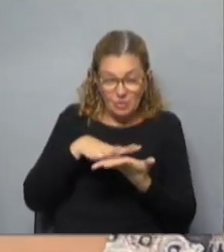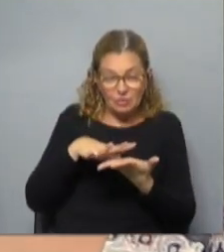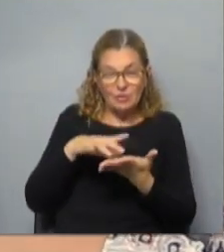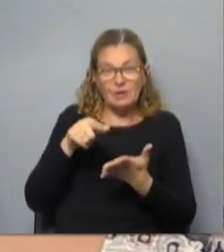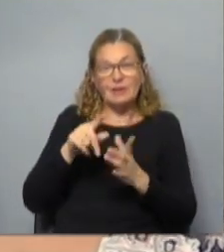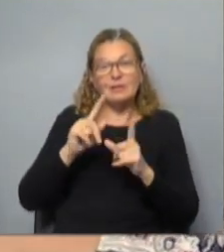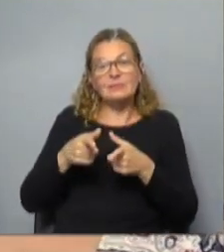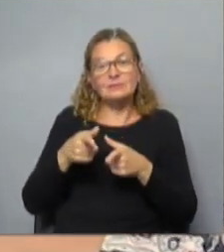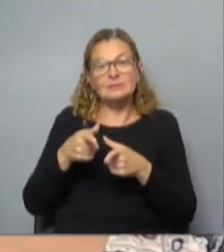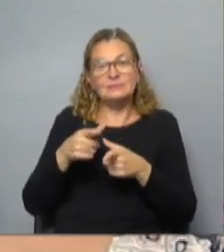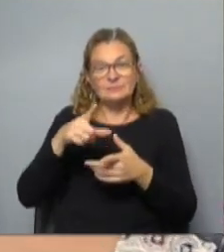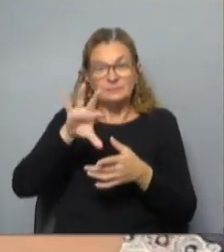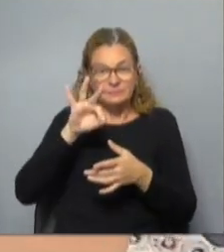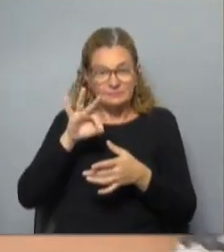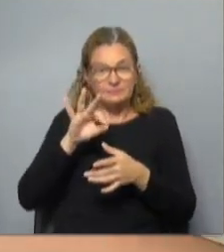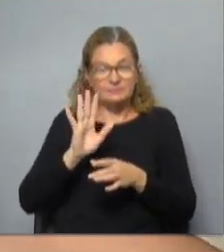para tomar decisiones